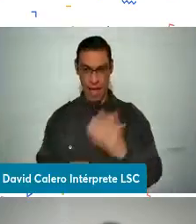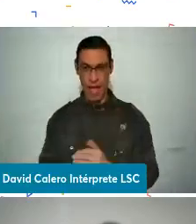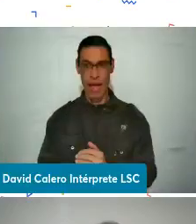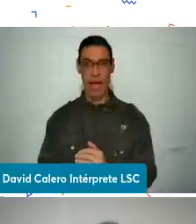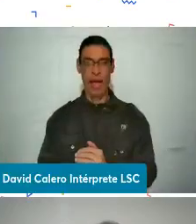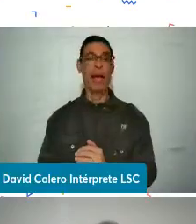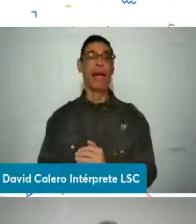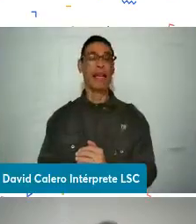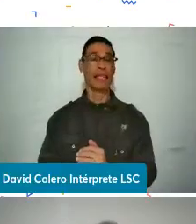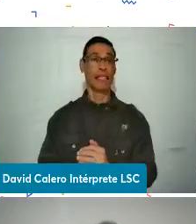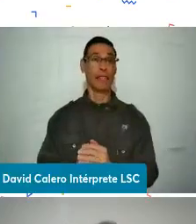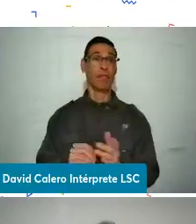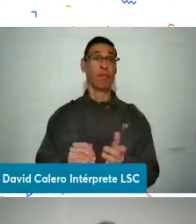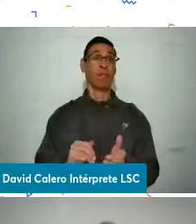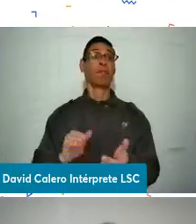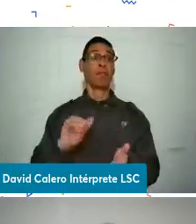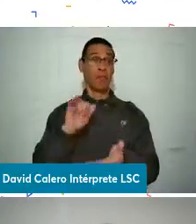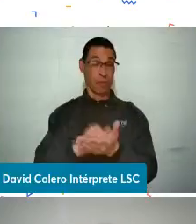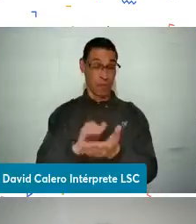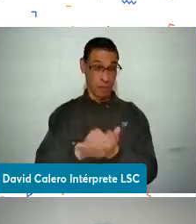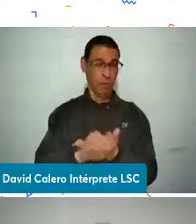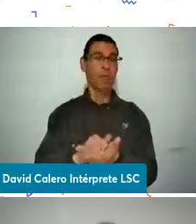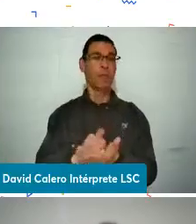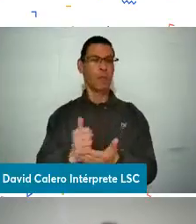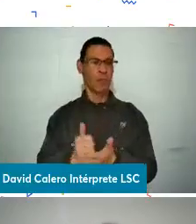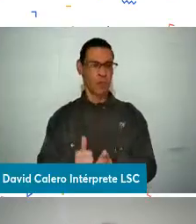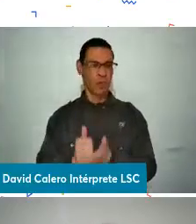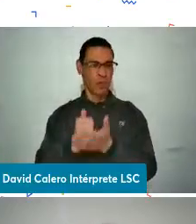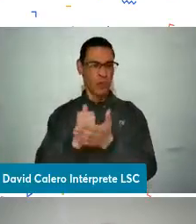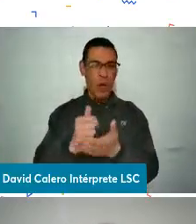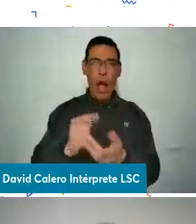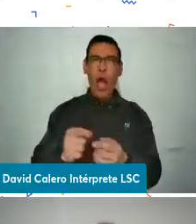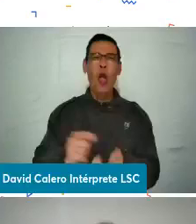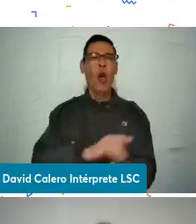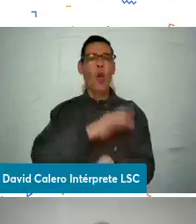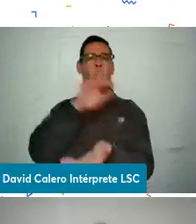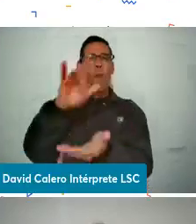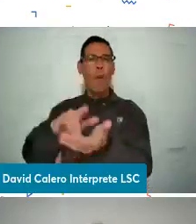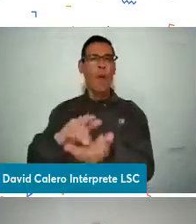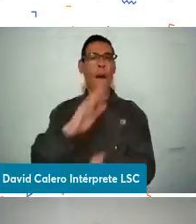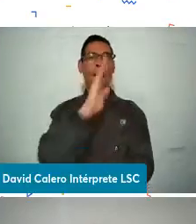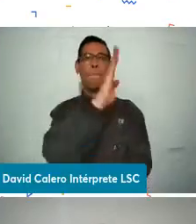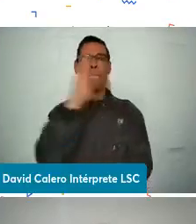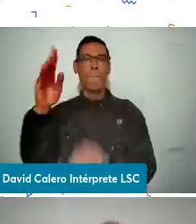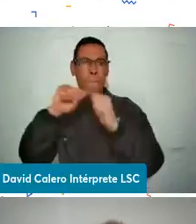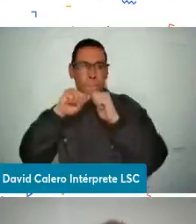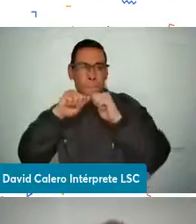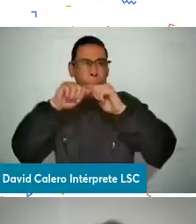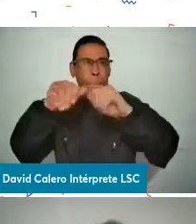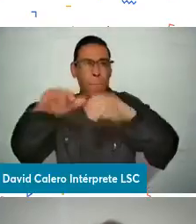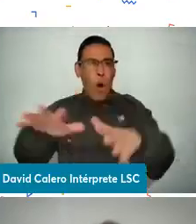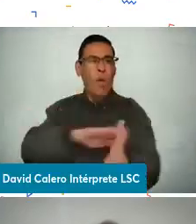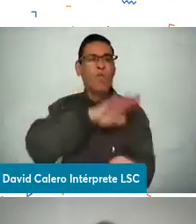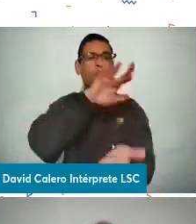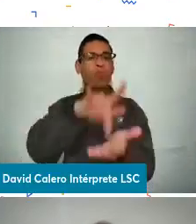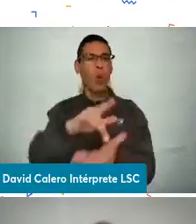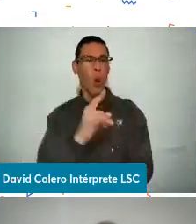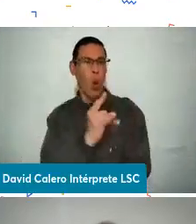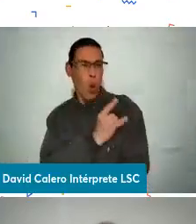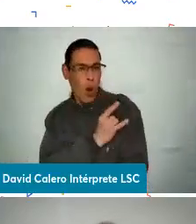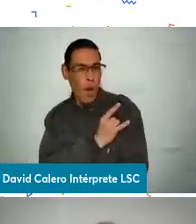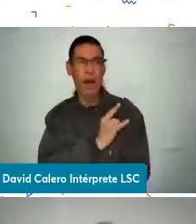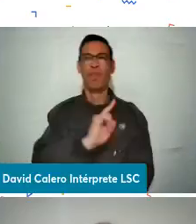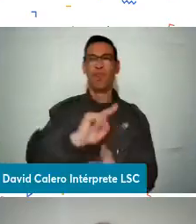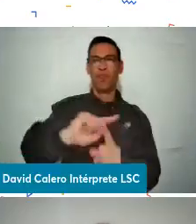nos han permitido estar en espacios como bibliotecas públicas, universidades, otros colegios, otras